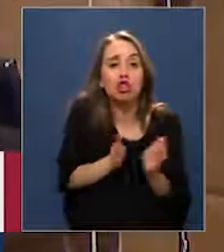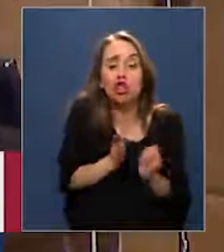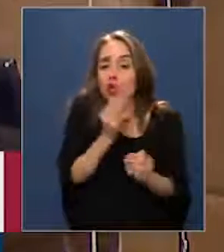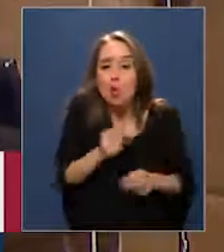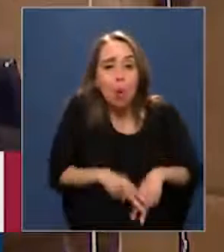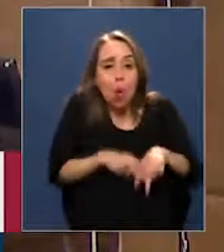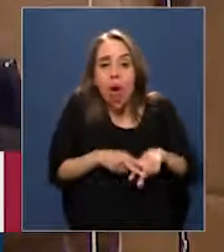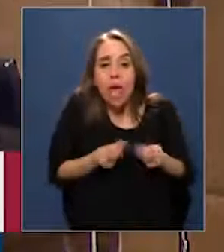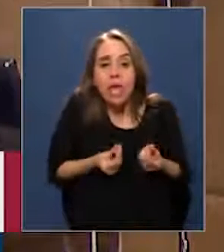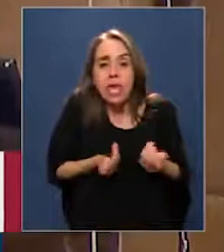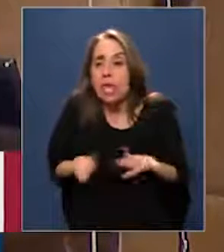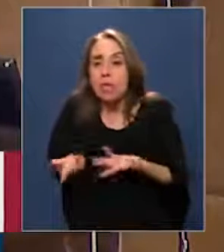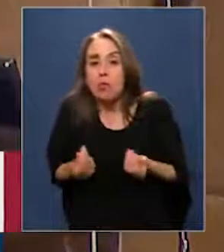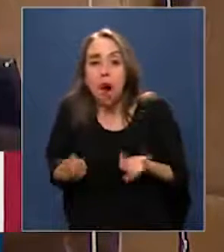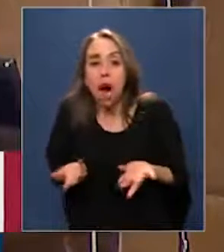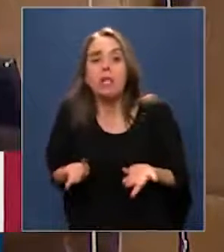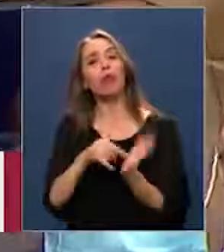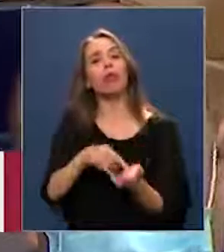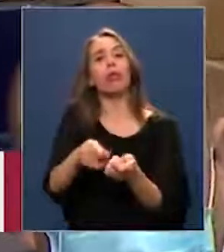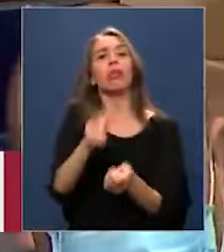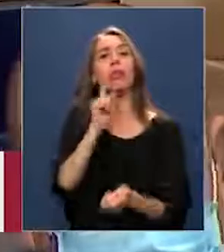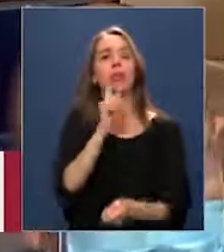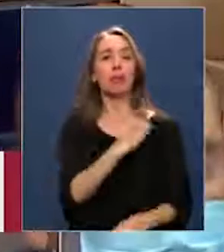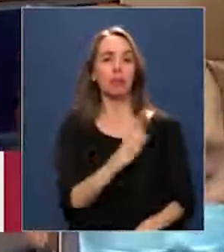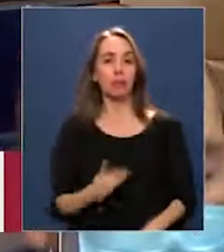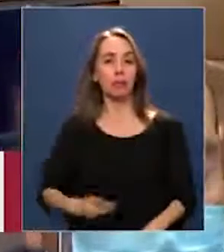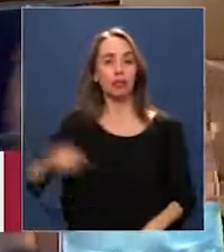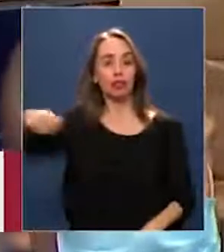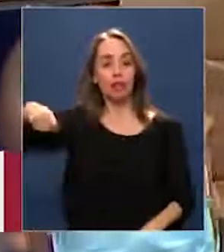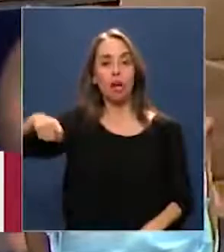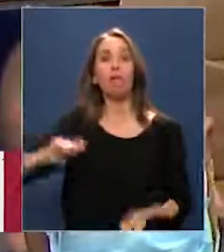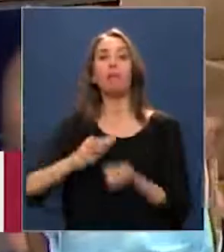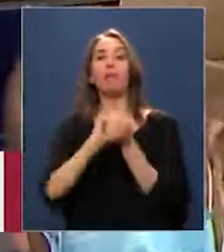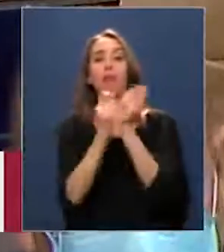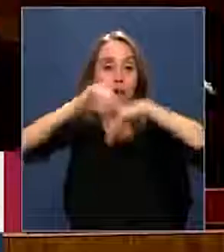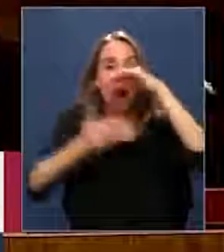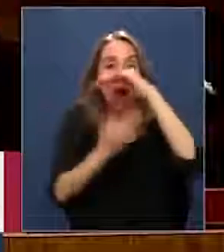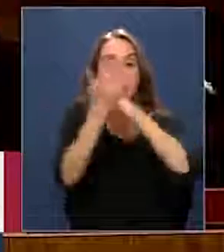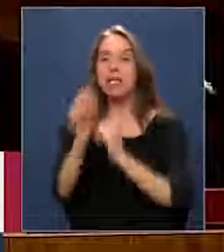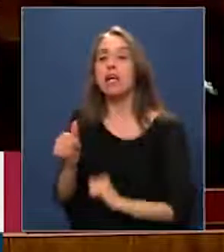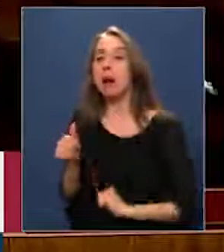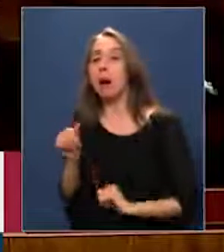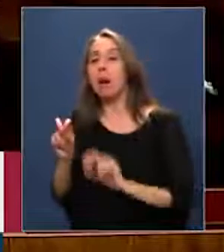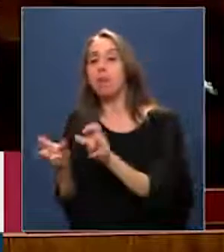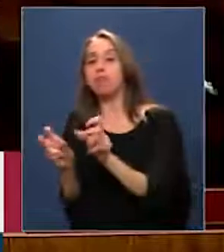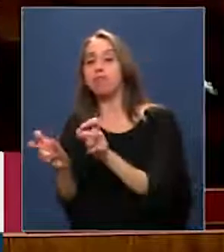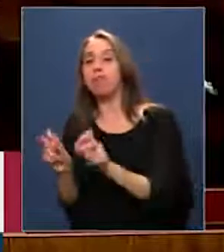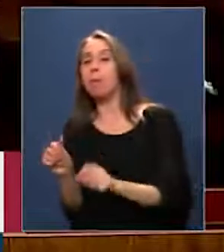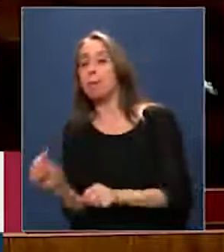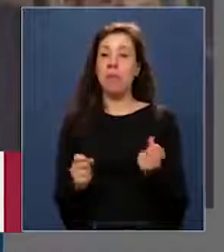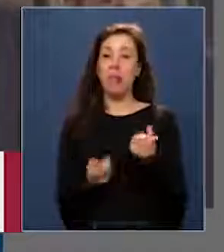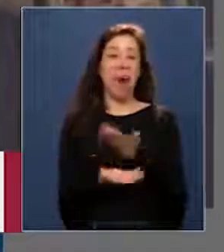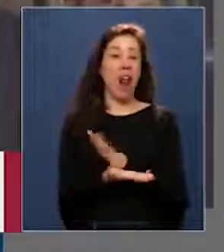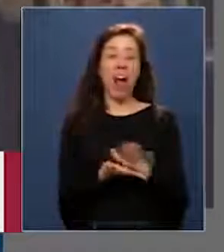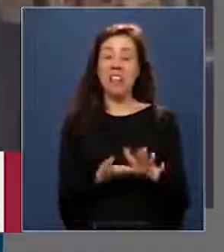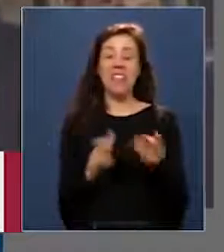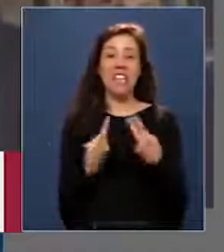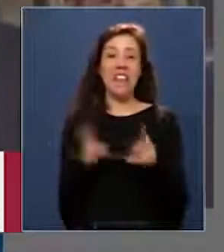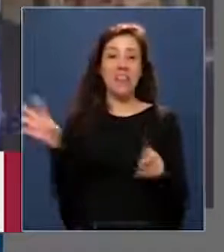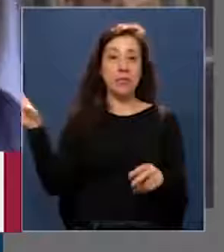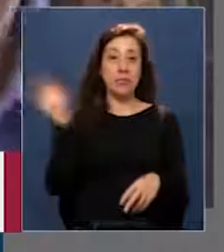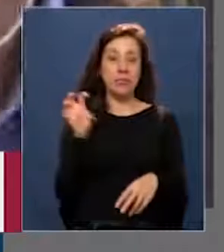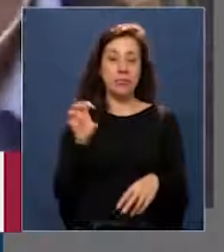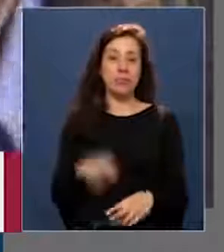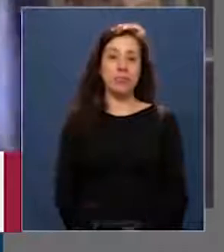así como las que sean necesarias para dar cumplimiento a la obligación de continuar con las transmisiones se someterán a las normas que